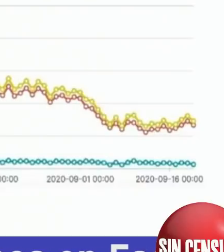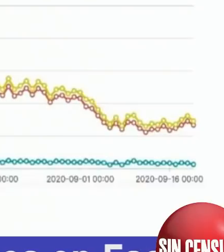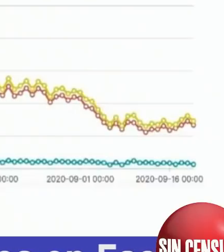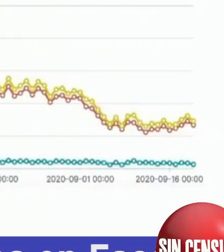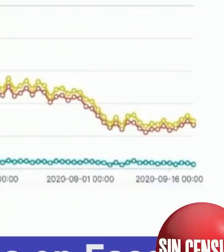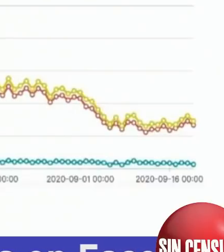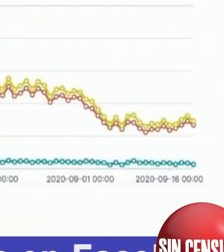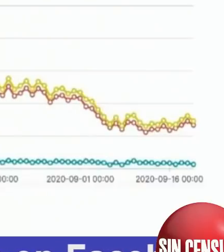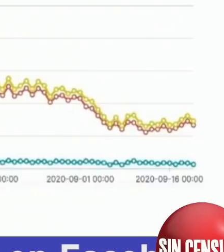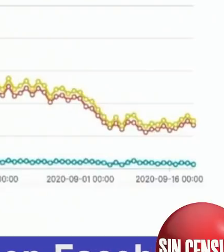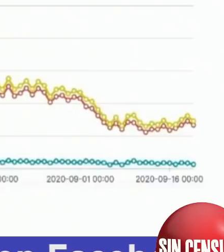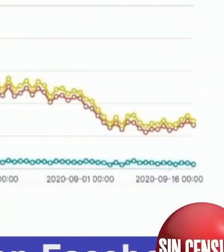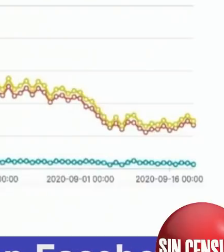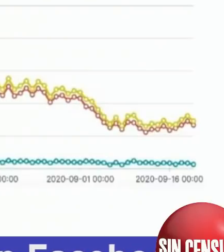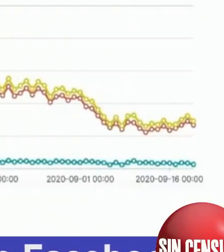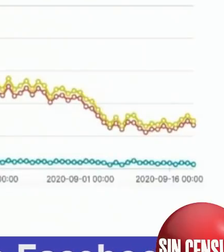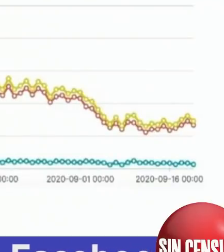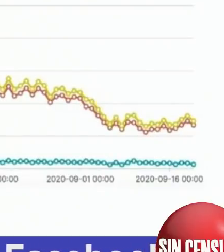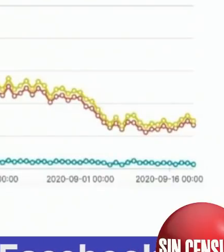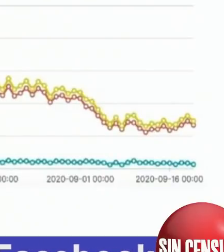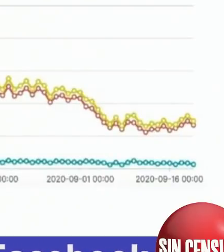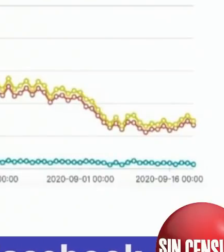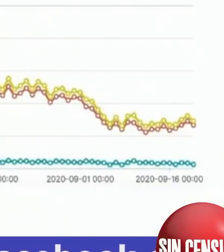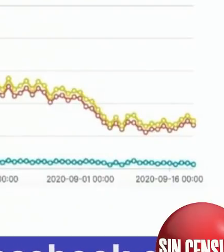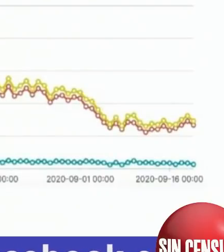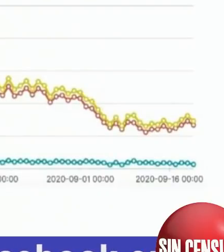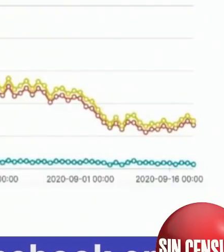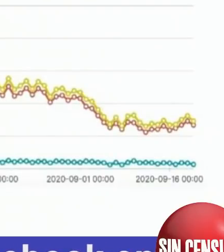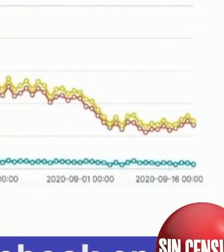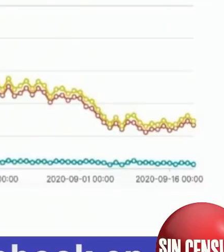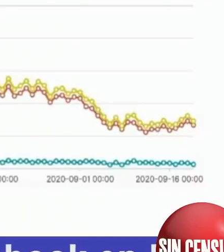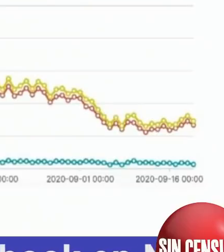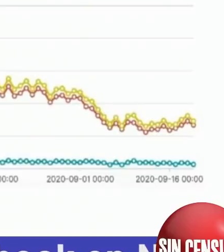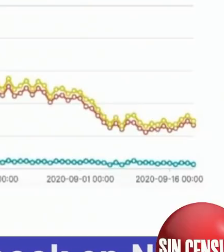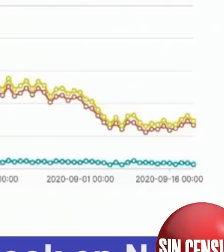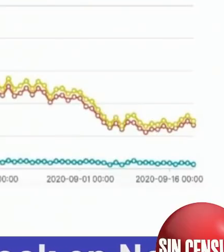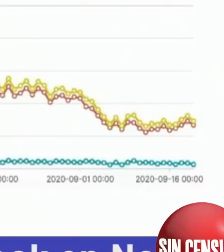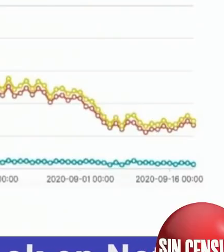también empezó a descender de manera más rápida todo agosto y todo septiembre.